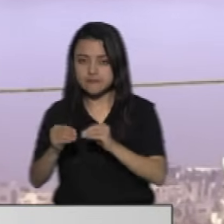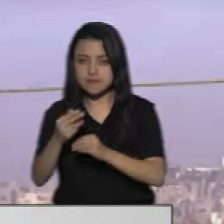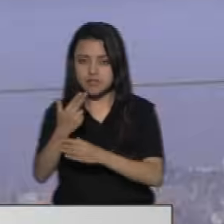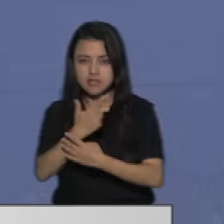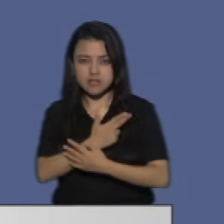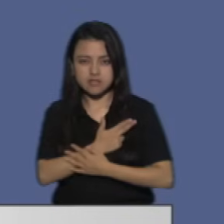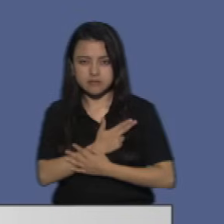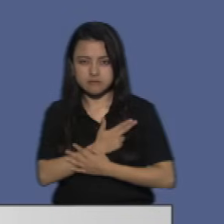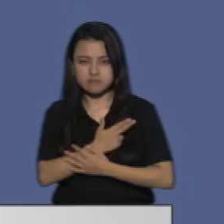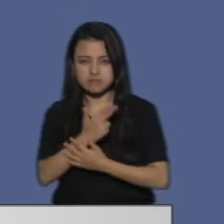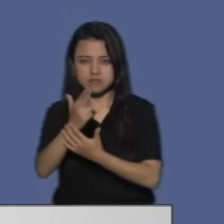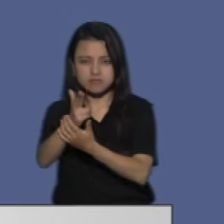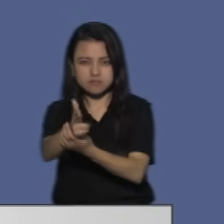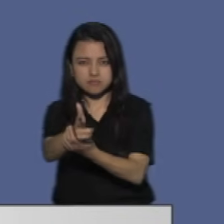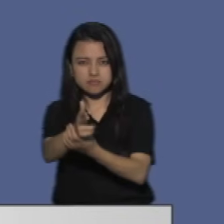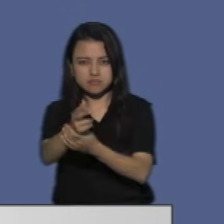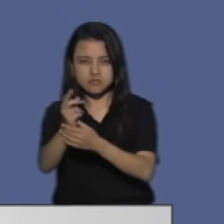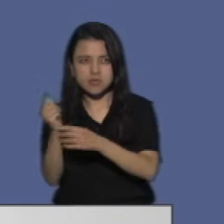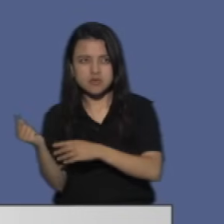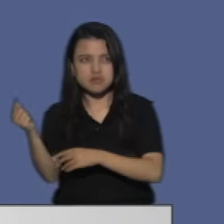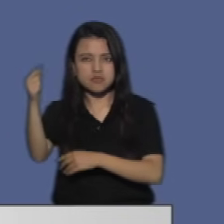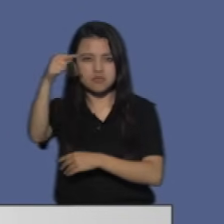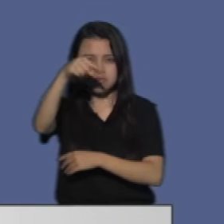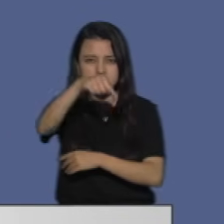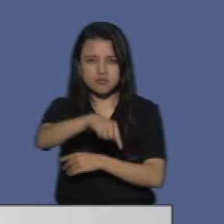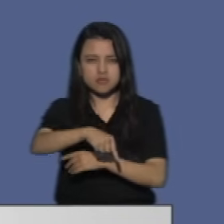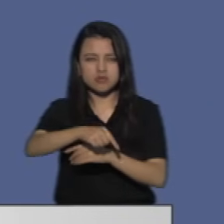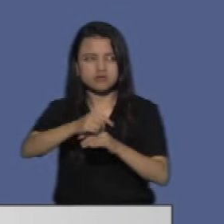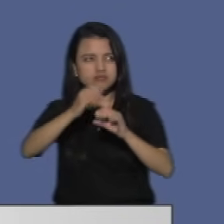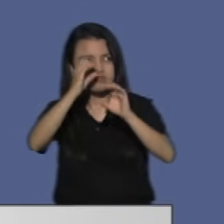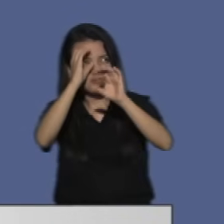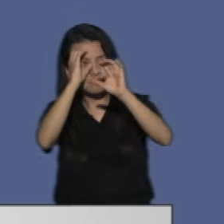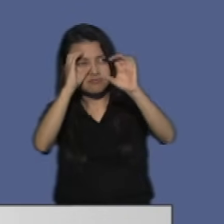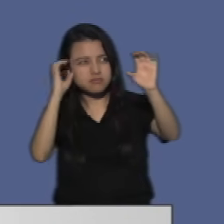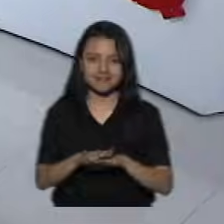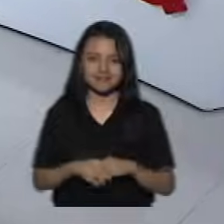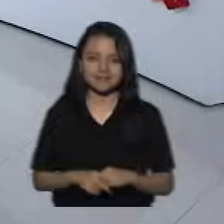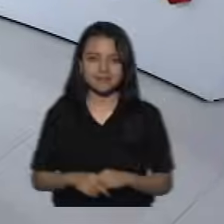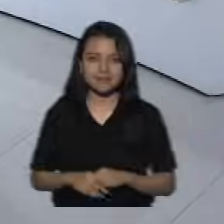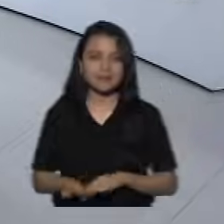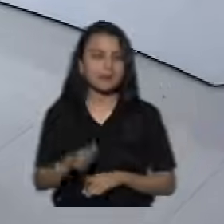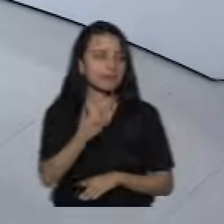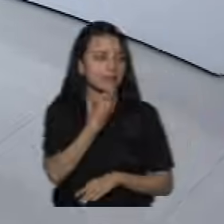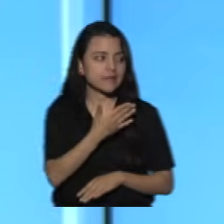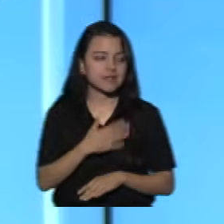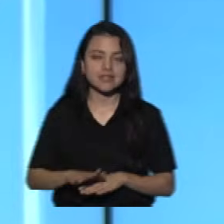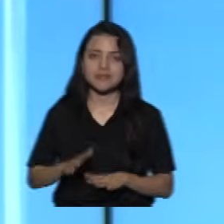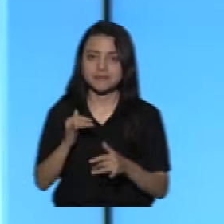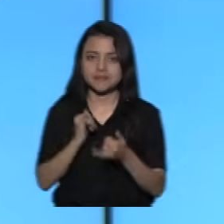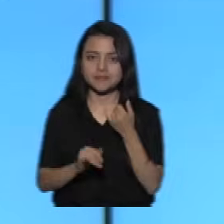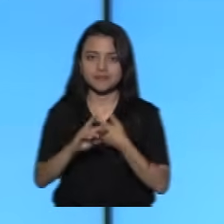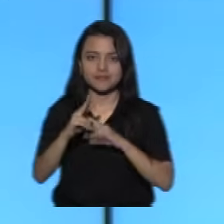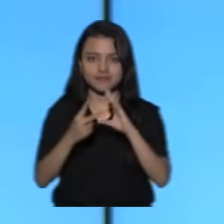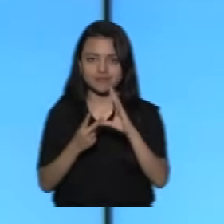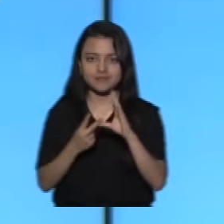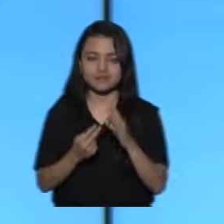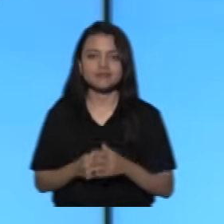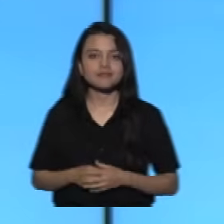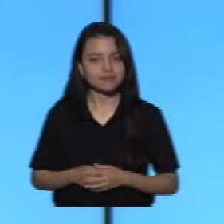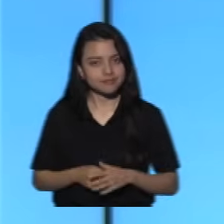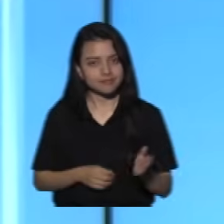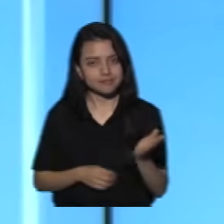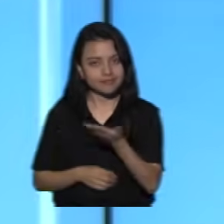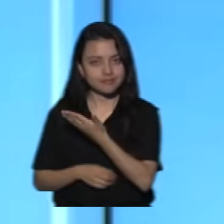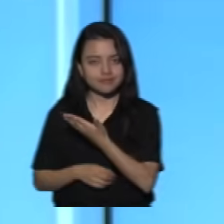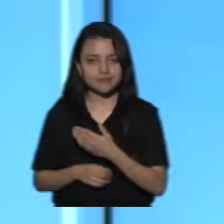Hamas, especializado en estrategias de largo alcance y cohetes. César, muchas gracias. Hasta aquí Noticentro 1 CMI. No